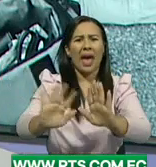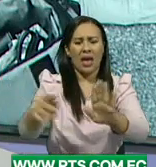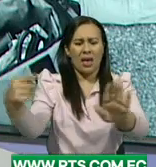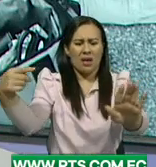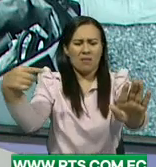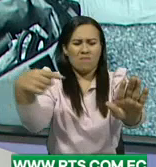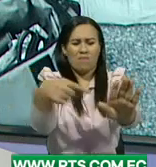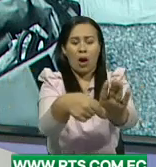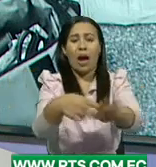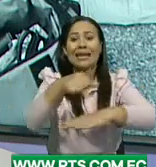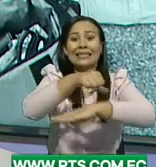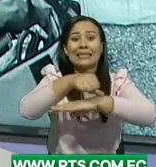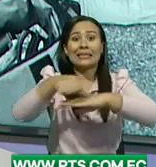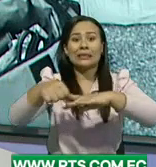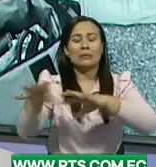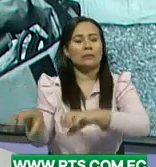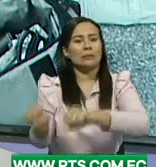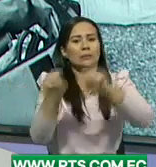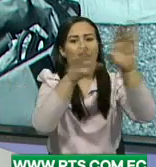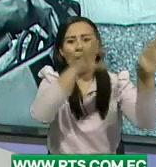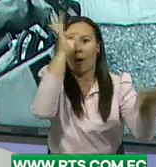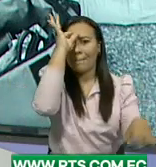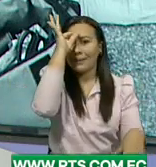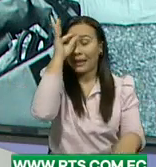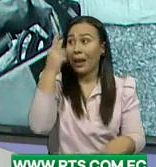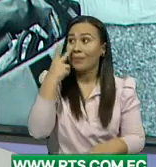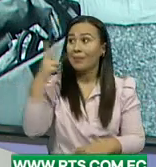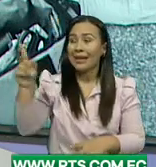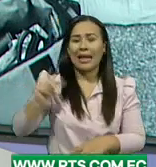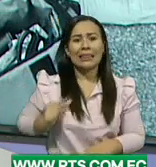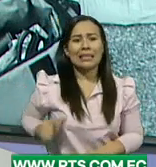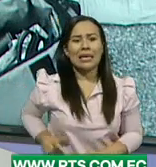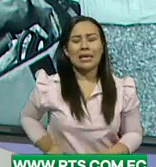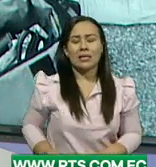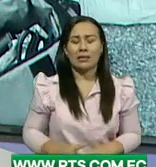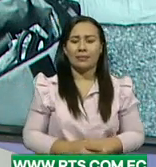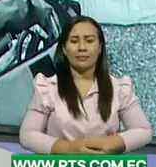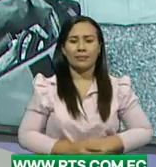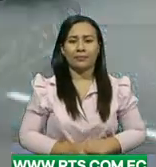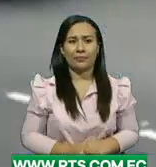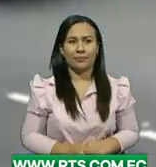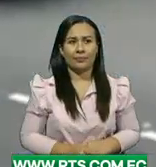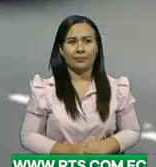fue sometida a una cirugía. Carlos Julio Grumendi con los detalles.